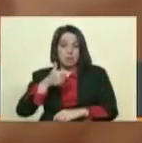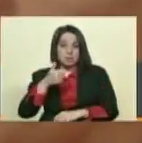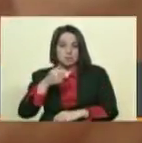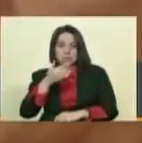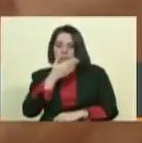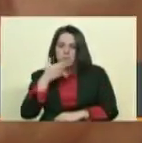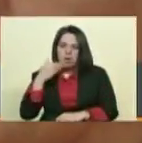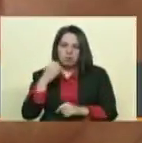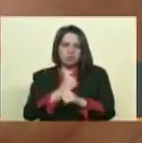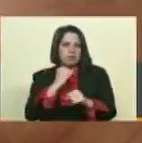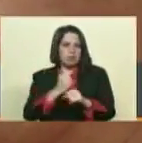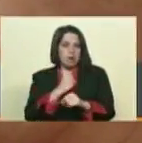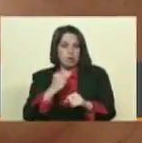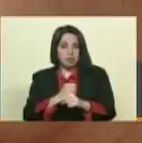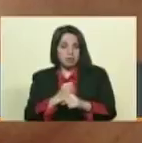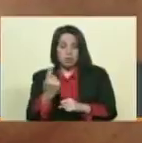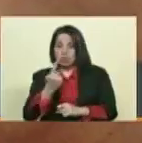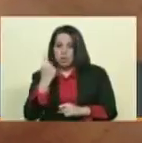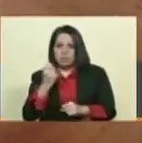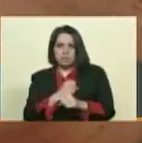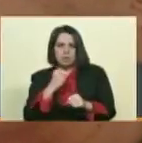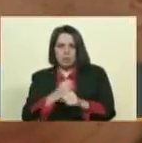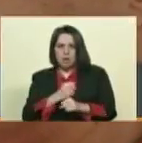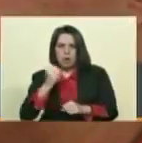mejor, pero no es solo un problema de la policía.